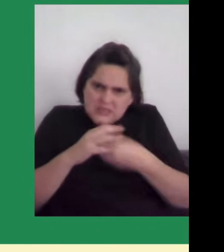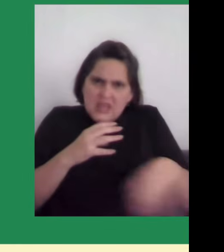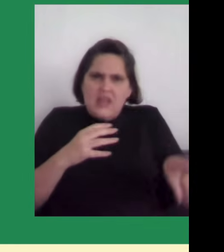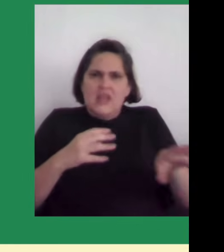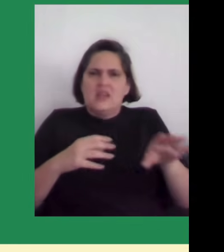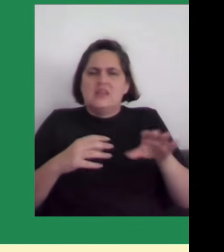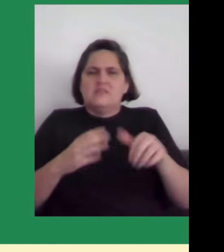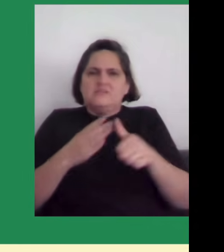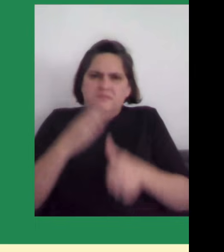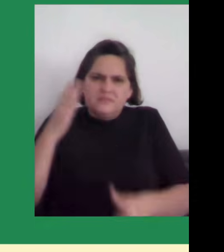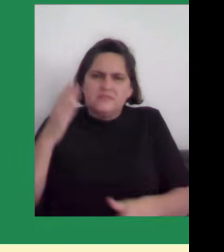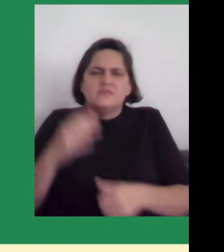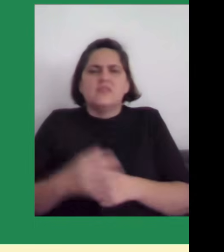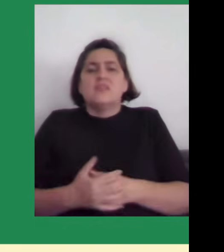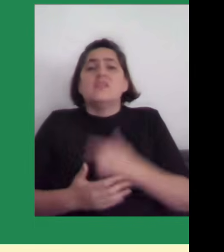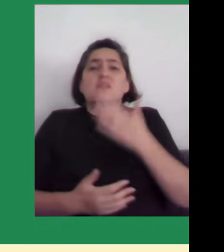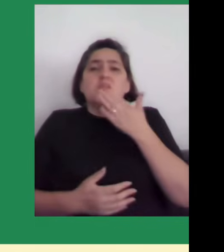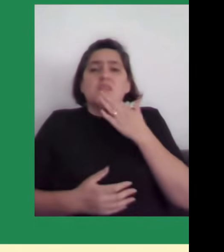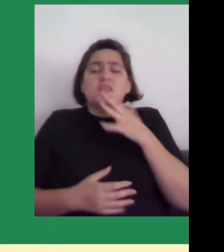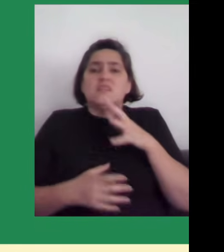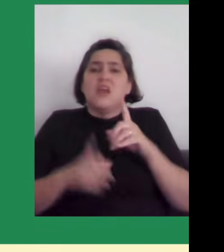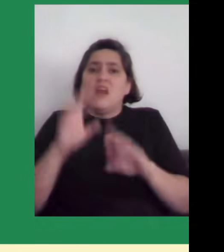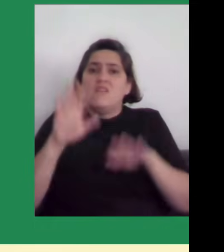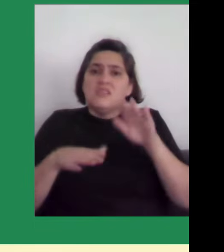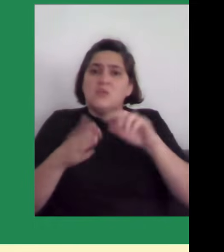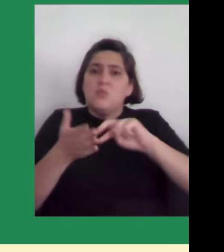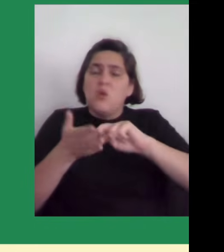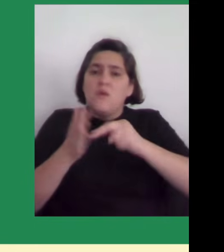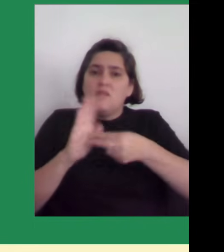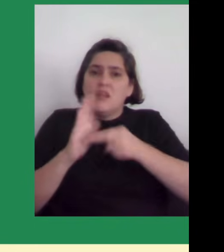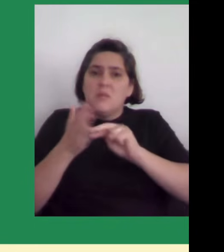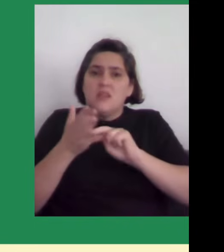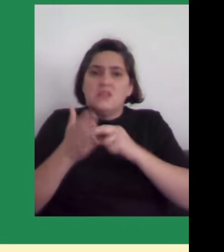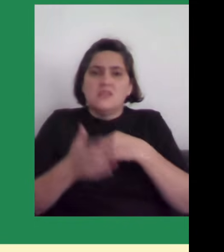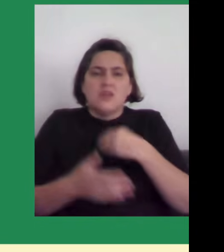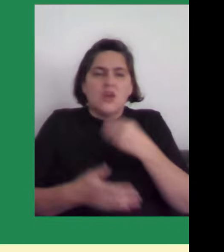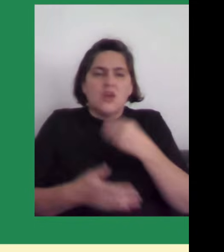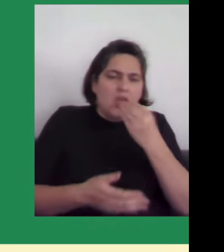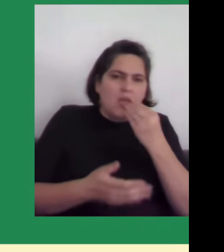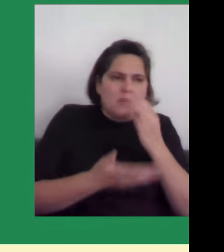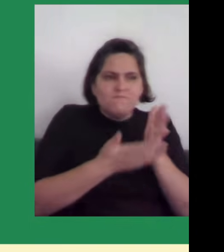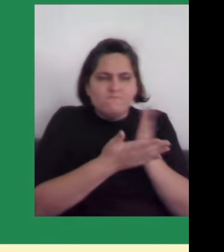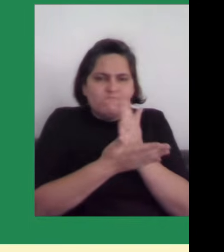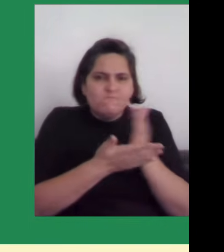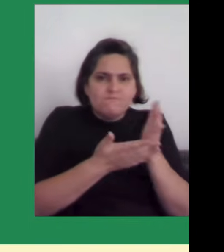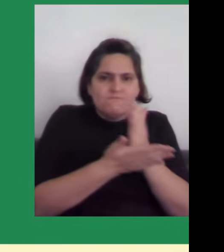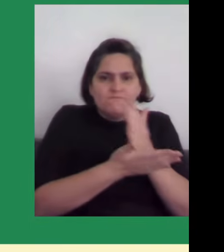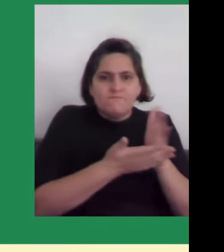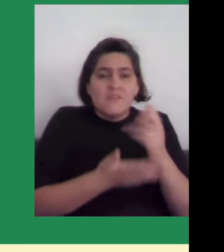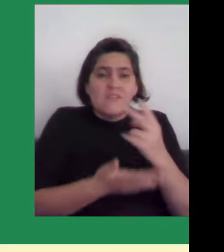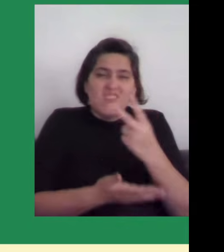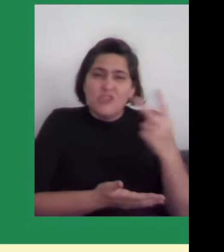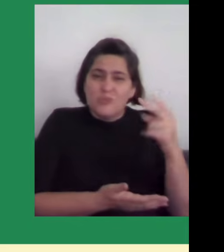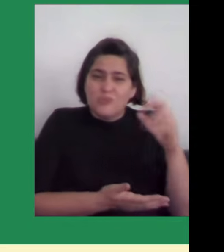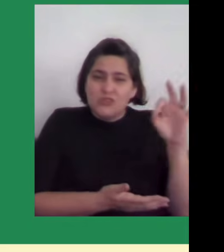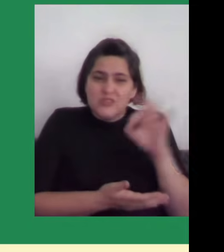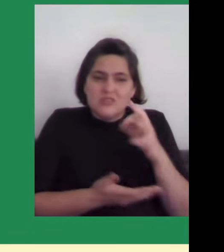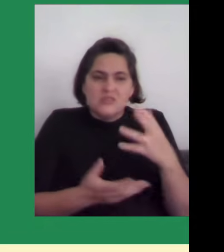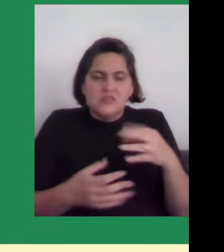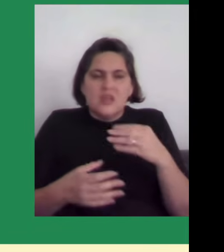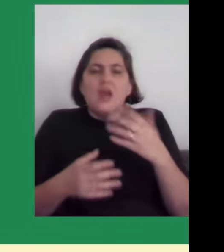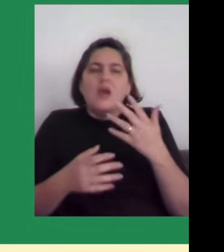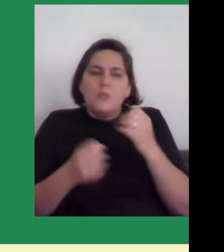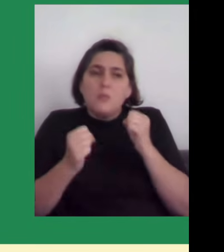constipación, que tienen mucha relación con la selectividad alimentaria, que están presentes en un 22% y que sí podemos ayudar. Aún con